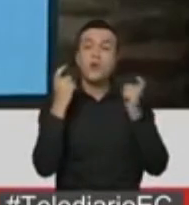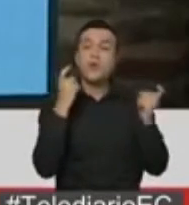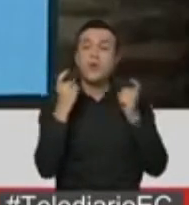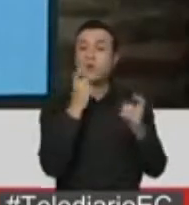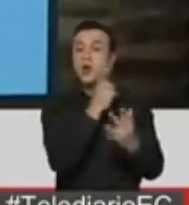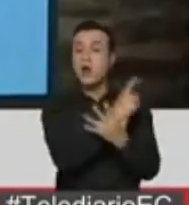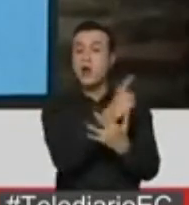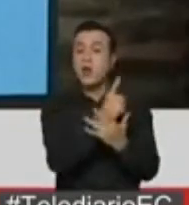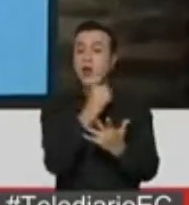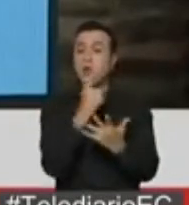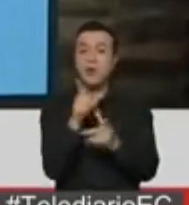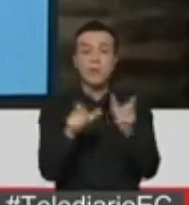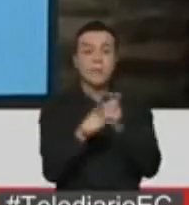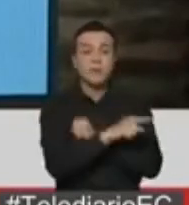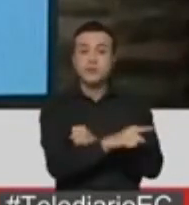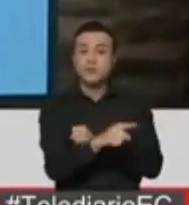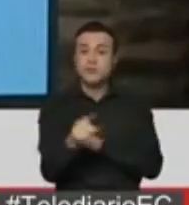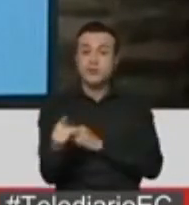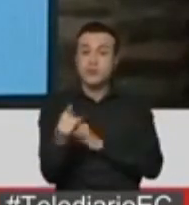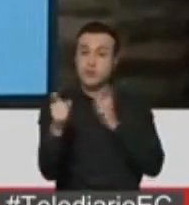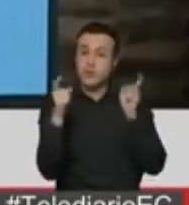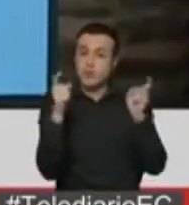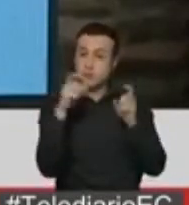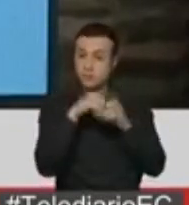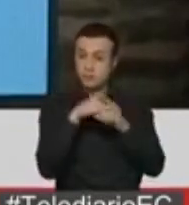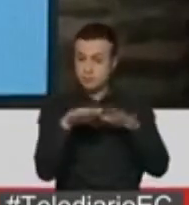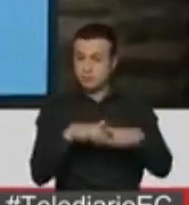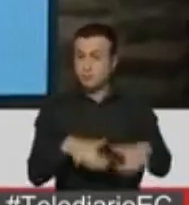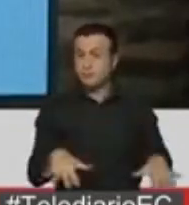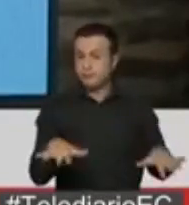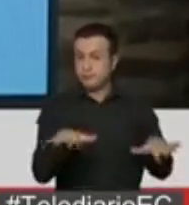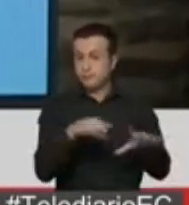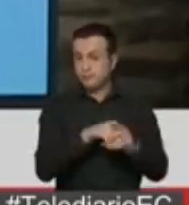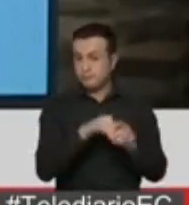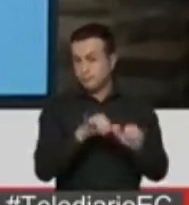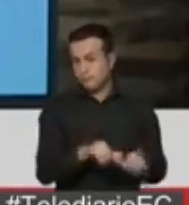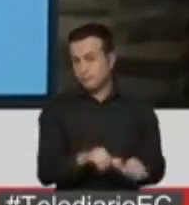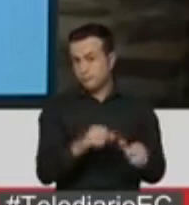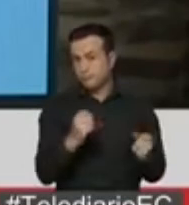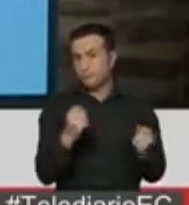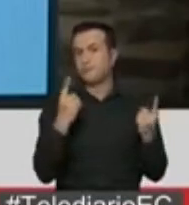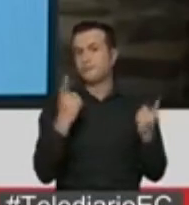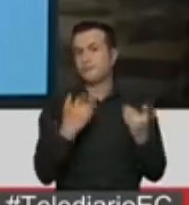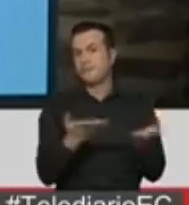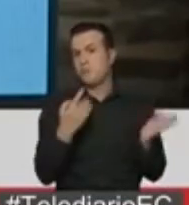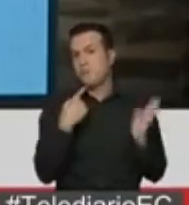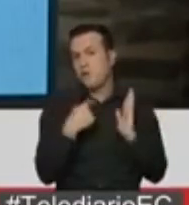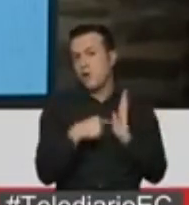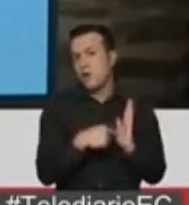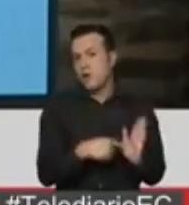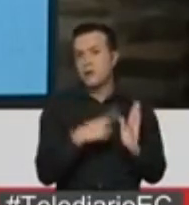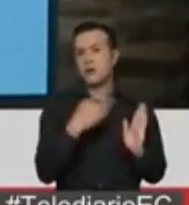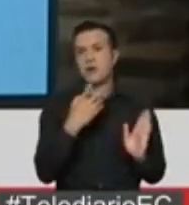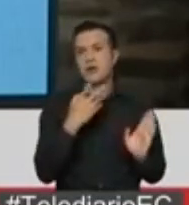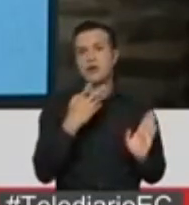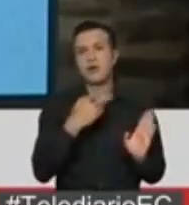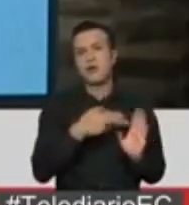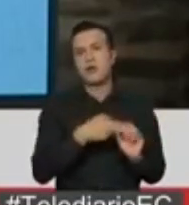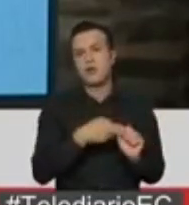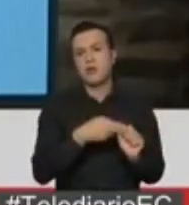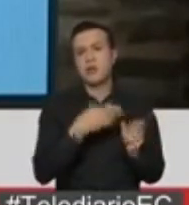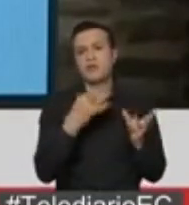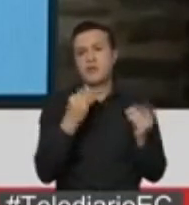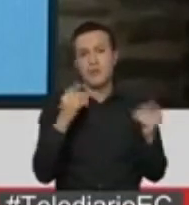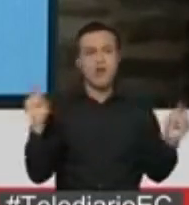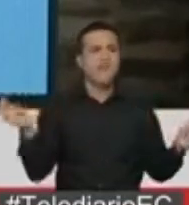una de las personas que habitan en las ciudades. No puede ser posible, por ejemplo, que se denuncie que centenares de